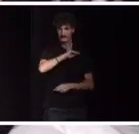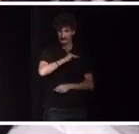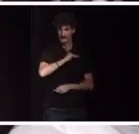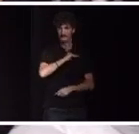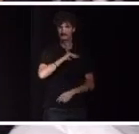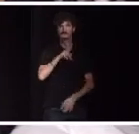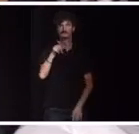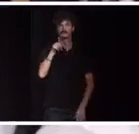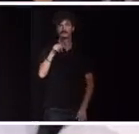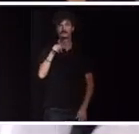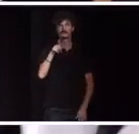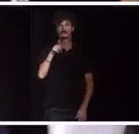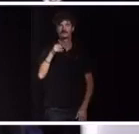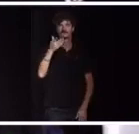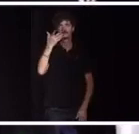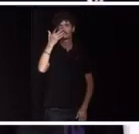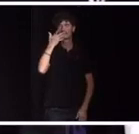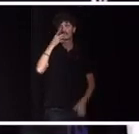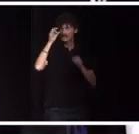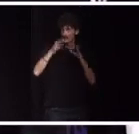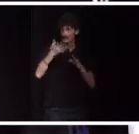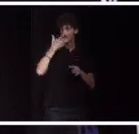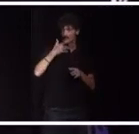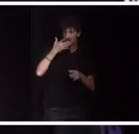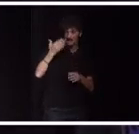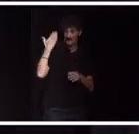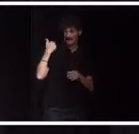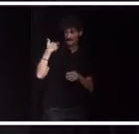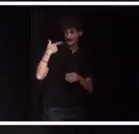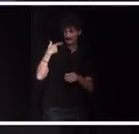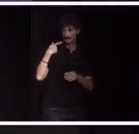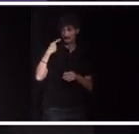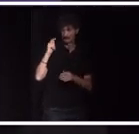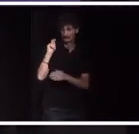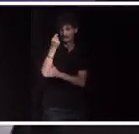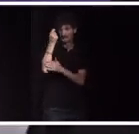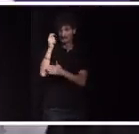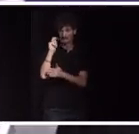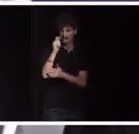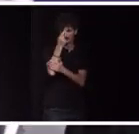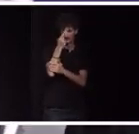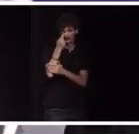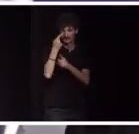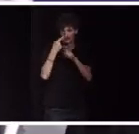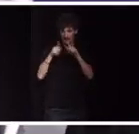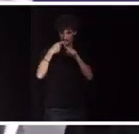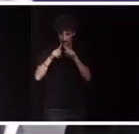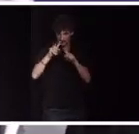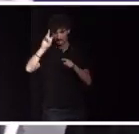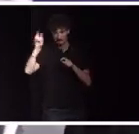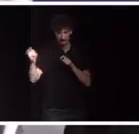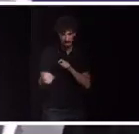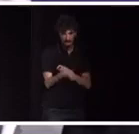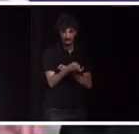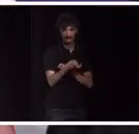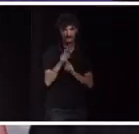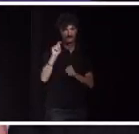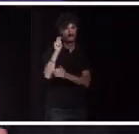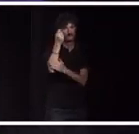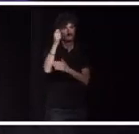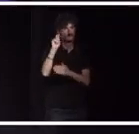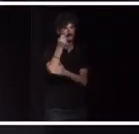cual la conocíamos. Hemos logrado abrir brecha en muchos sentidos. Hemos